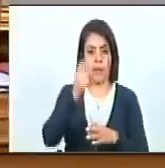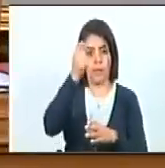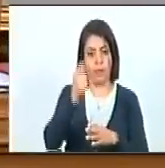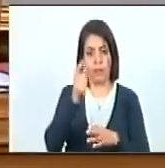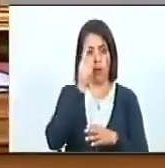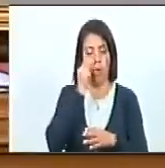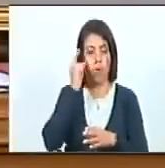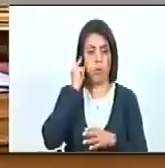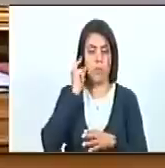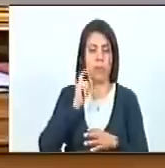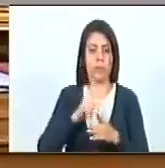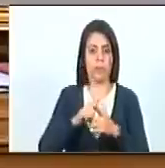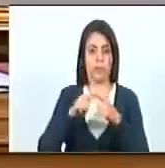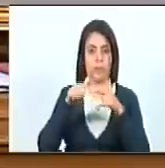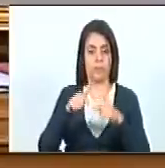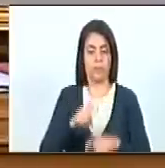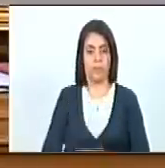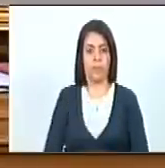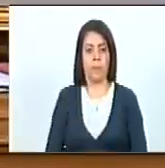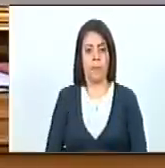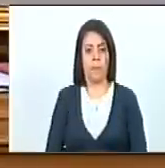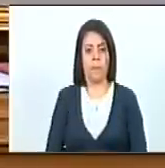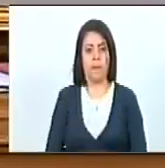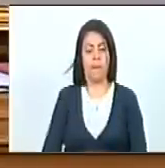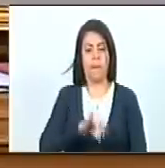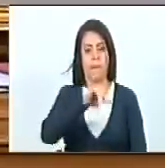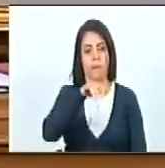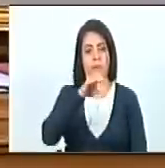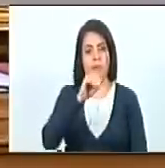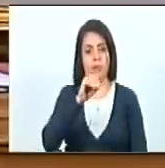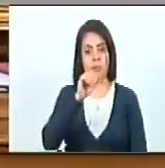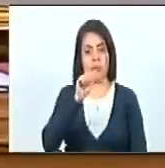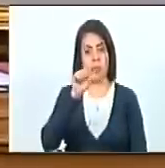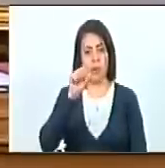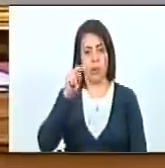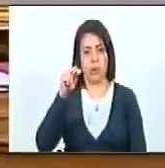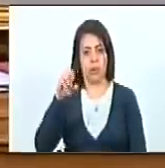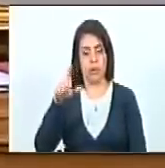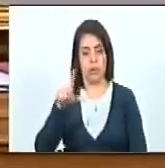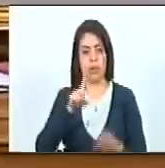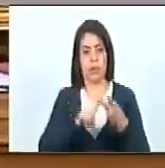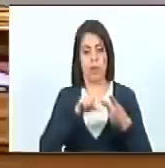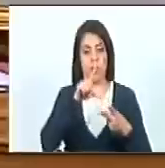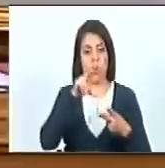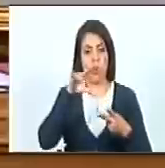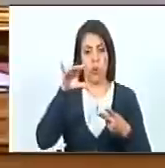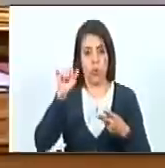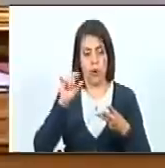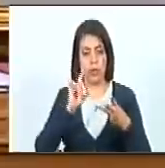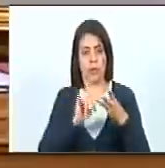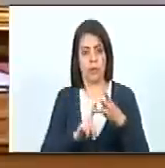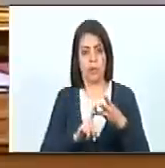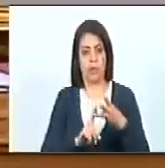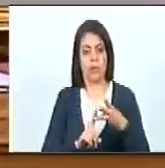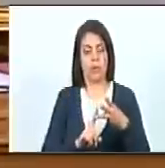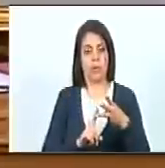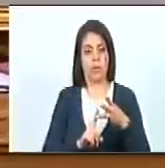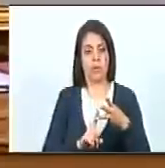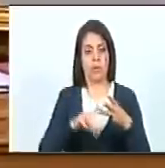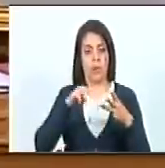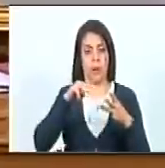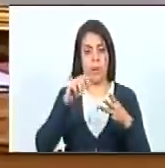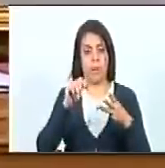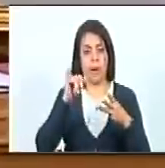diputados y diputadas, diputado Anwar Younes Malí, diputado Luis Augusto Romero y diputada